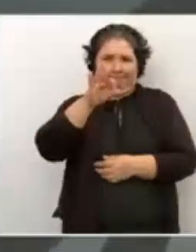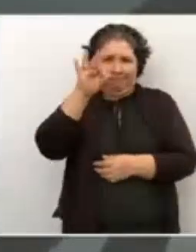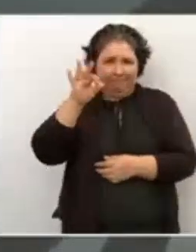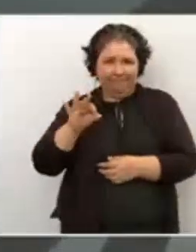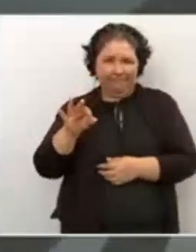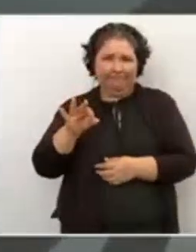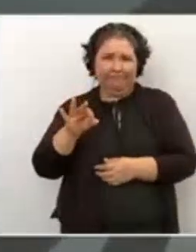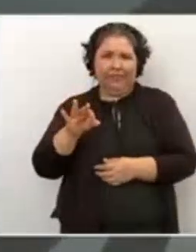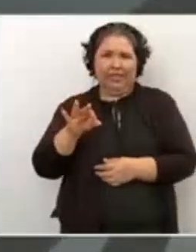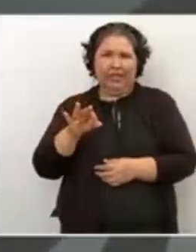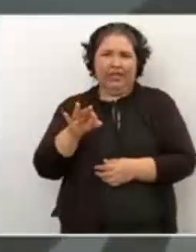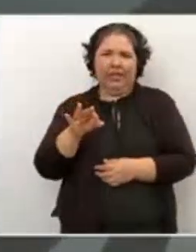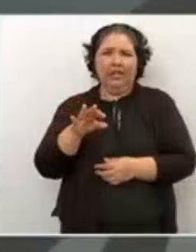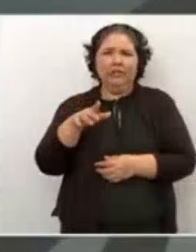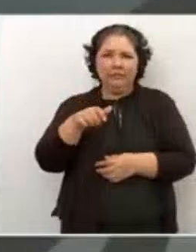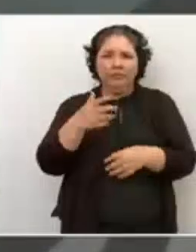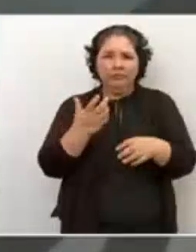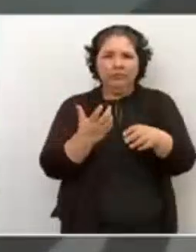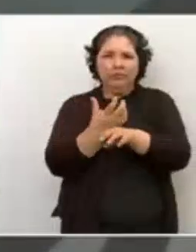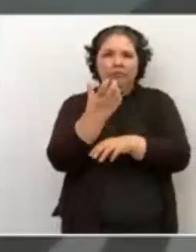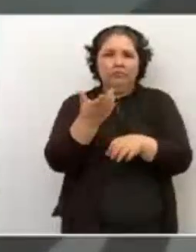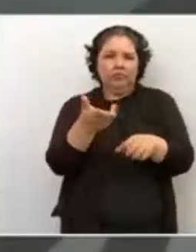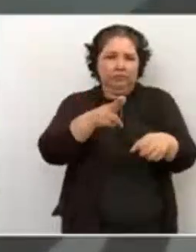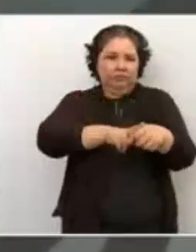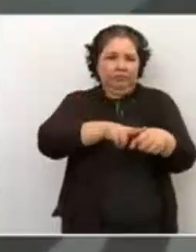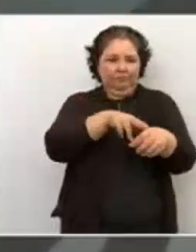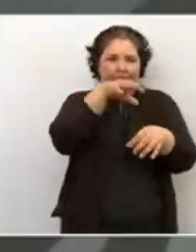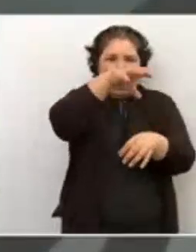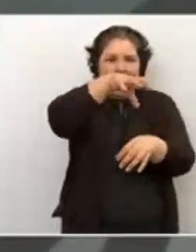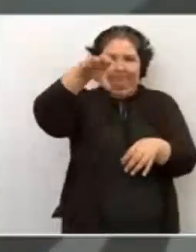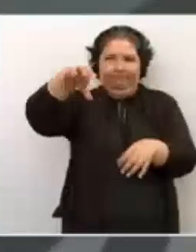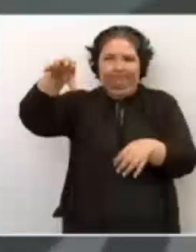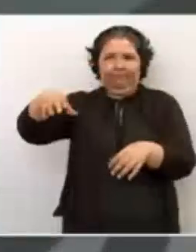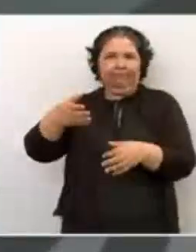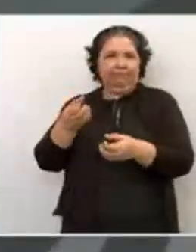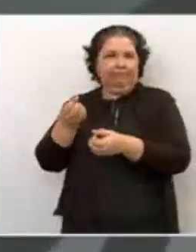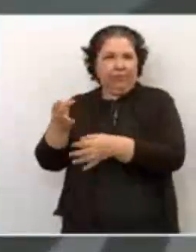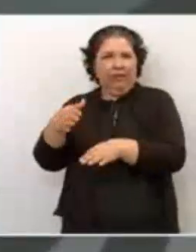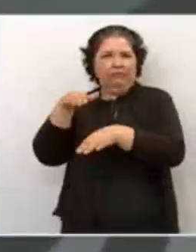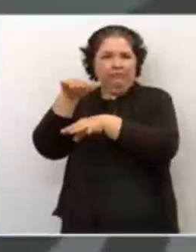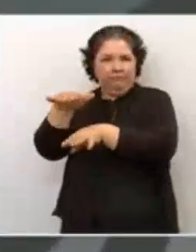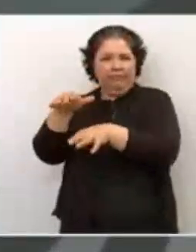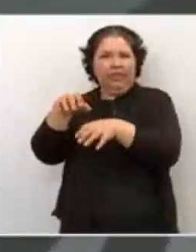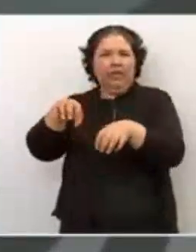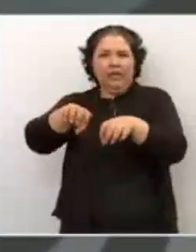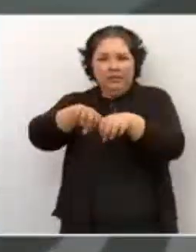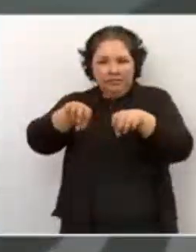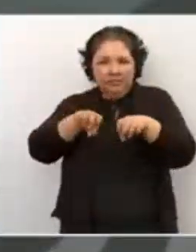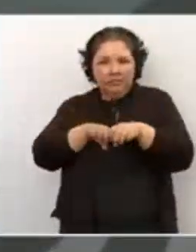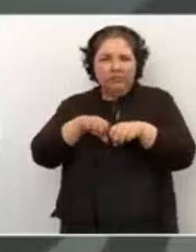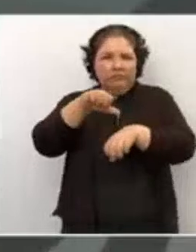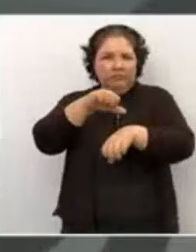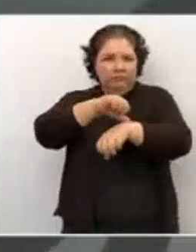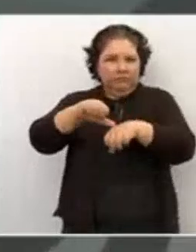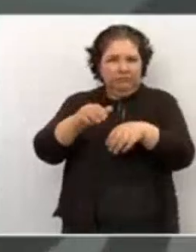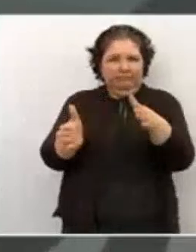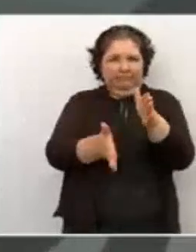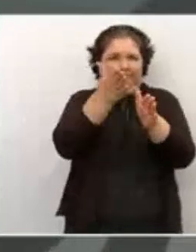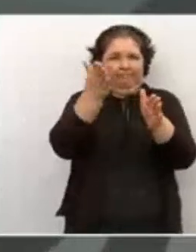quirófanos de los hospitales del Estado, con equipamiento necesario, completando los equipos quirúrgicos y la